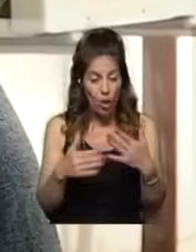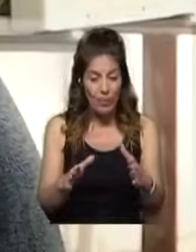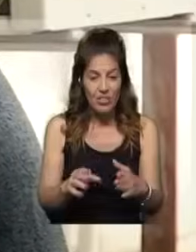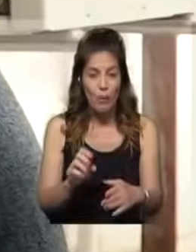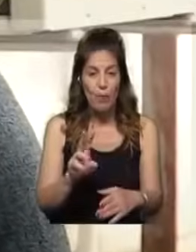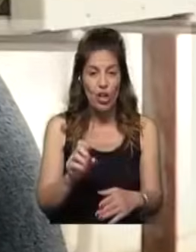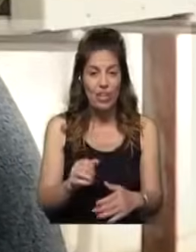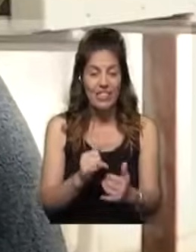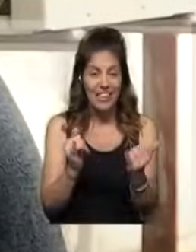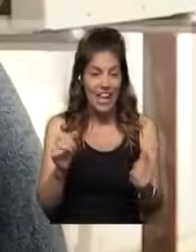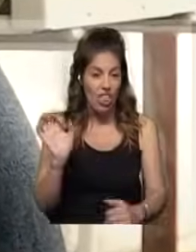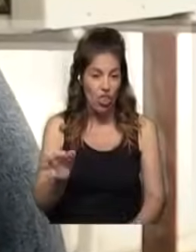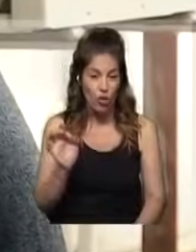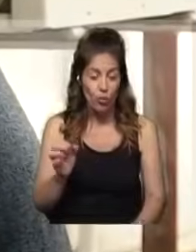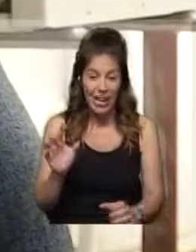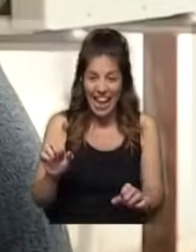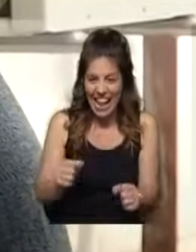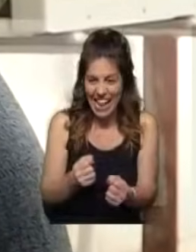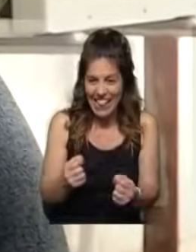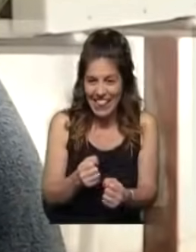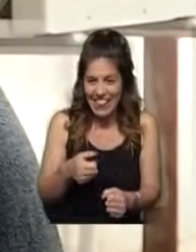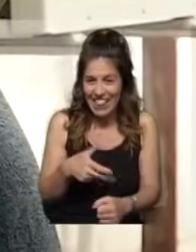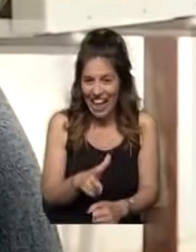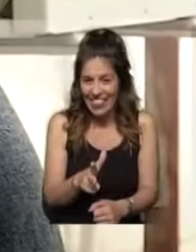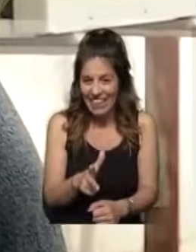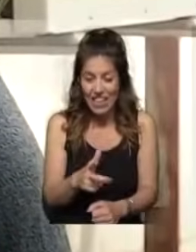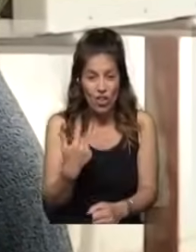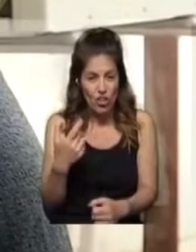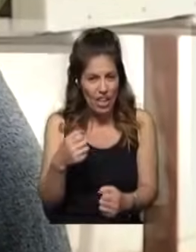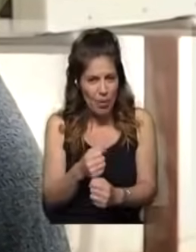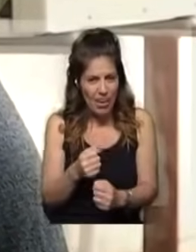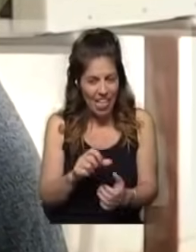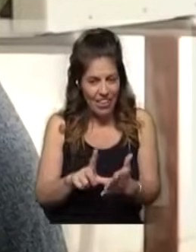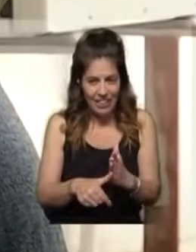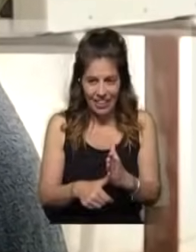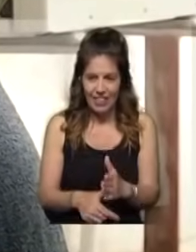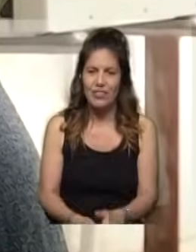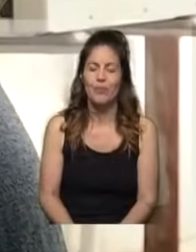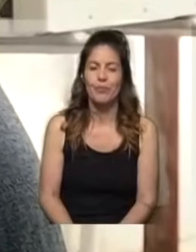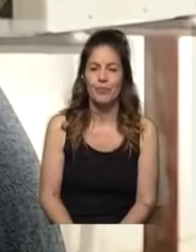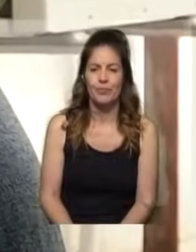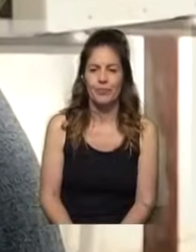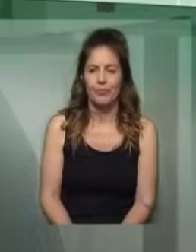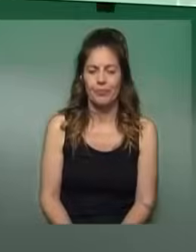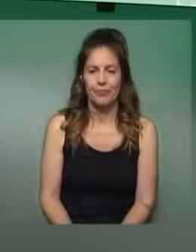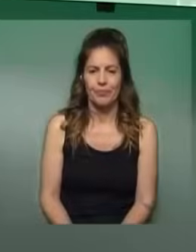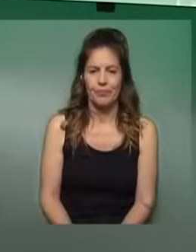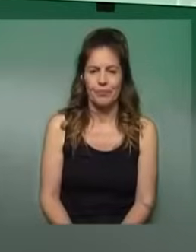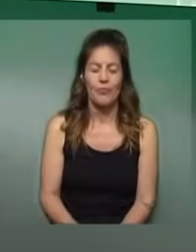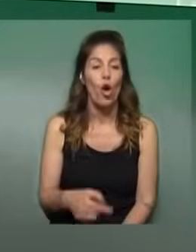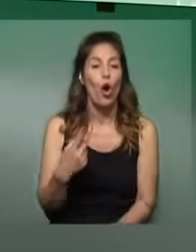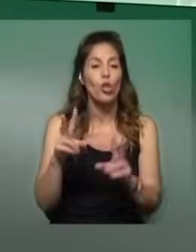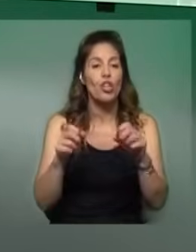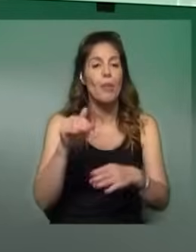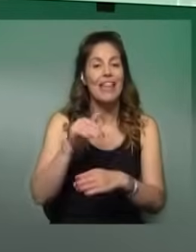quincena de octubre Ya teníamos incluso heladas lo que nosotros consideramos heladas tardías otro asunto